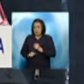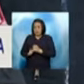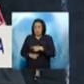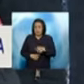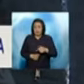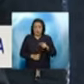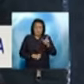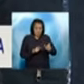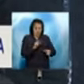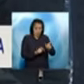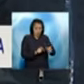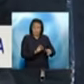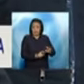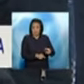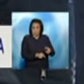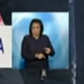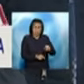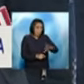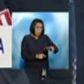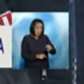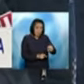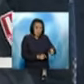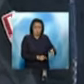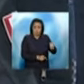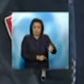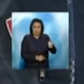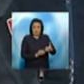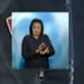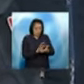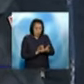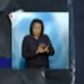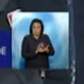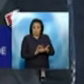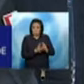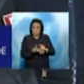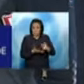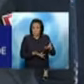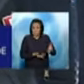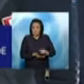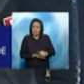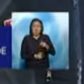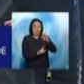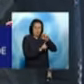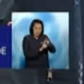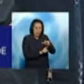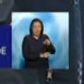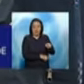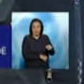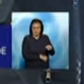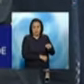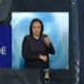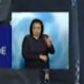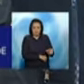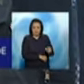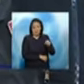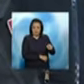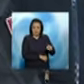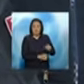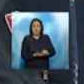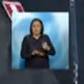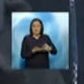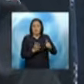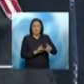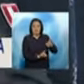Los agraviados y la persona propietaria de los celulares y de la bolsa reconocen plenamente justamente este sujeto que los ha